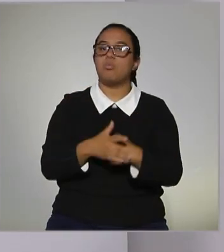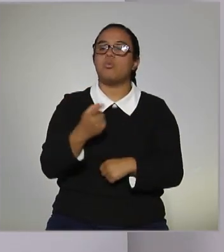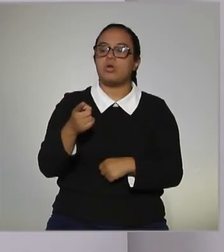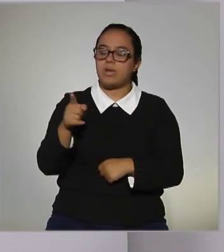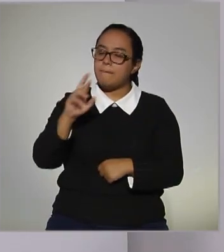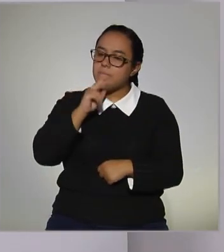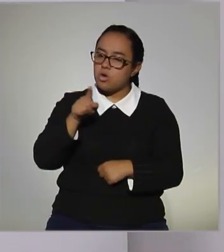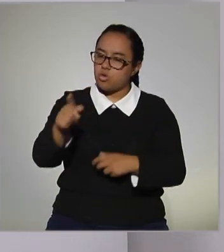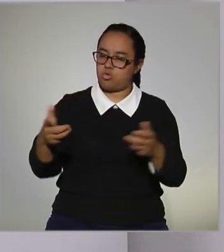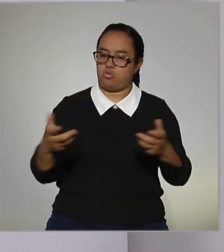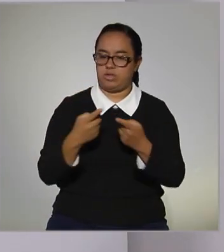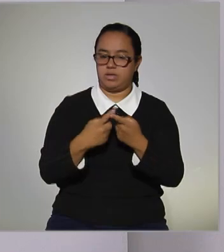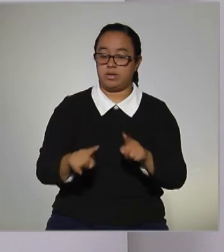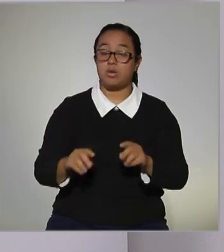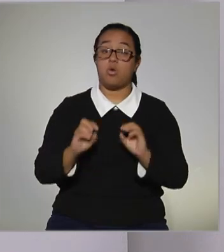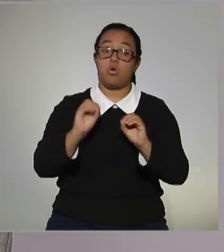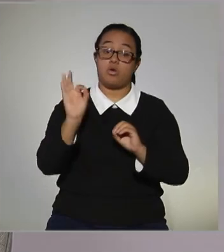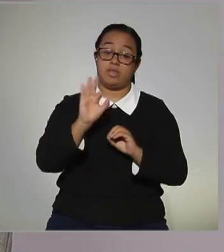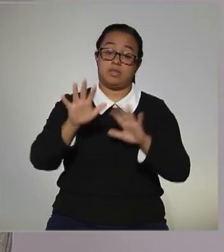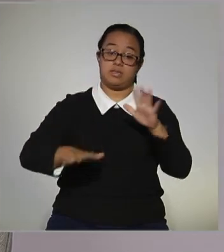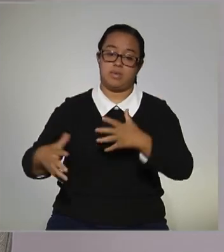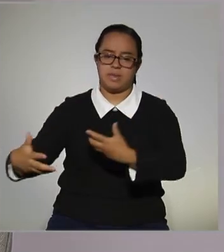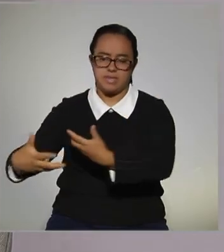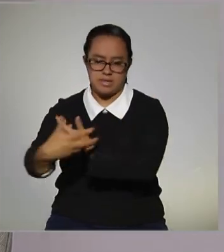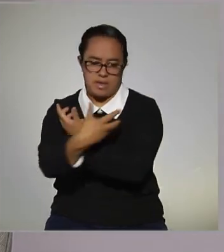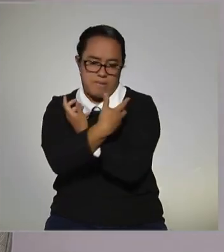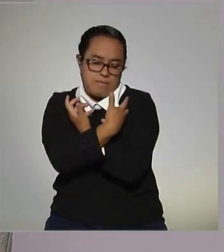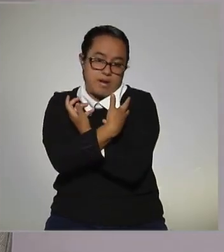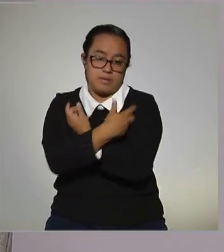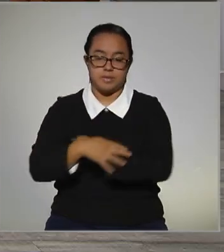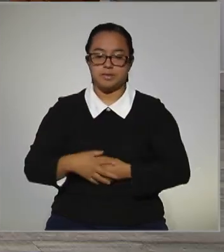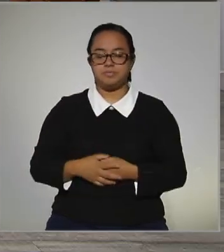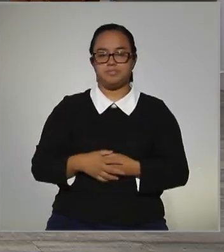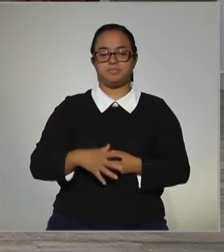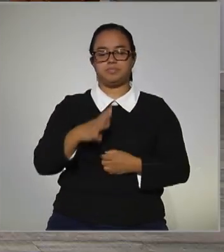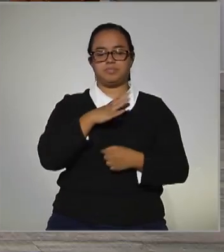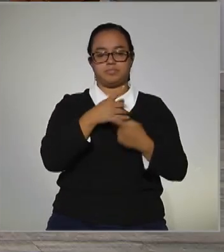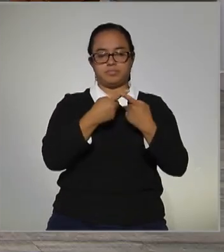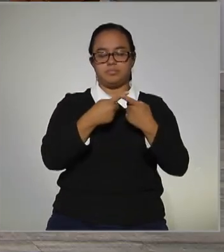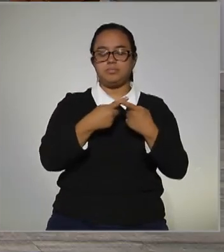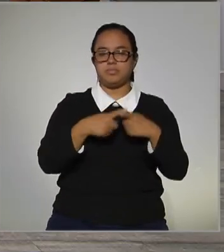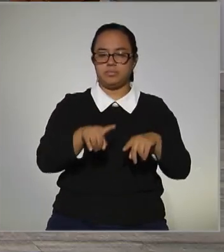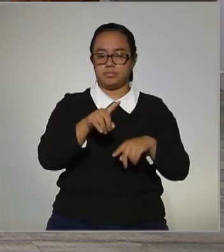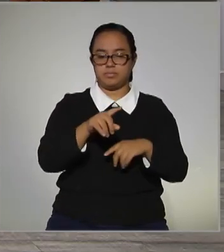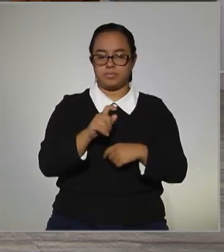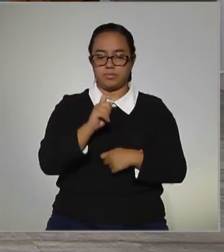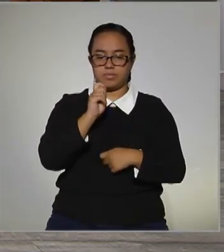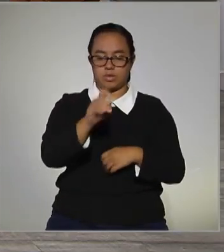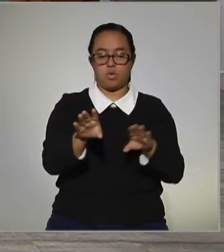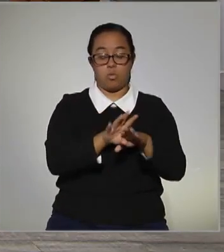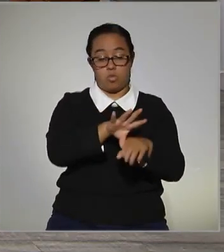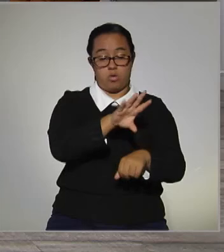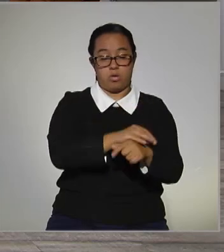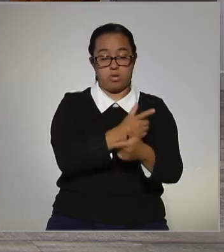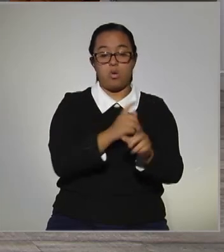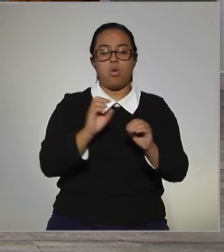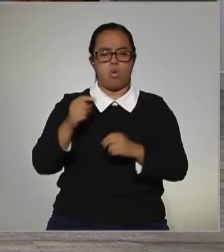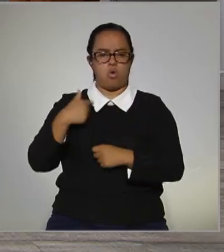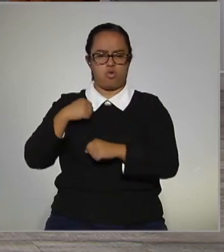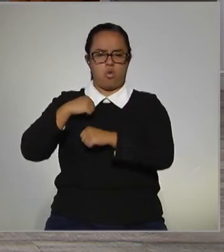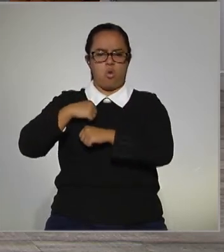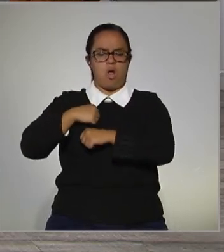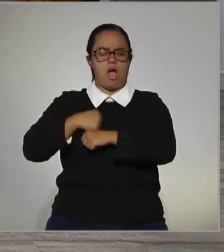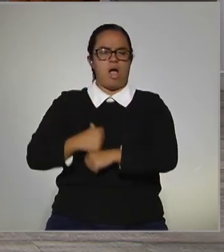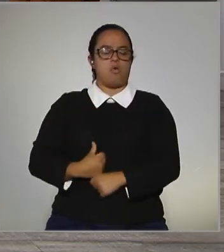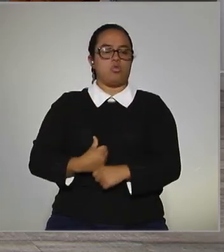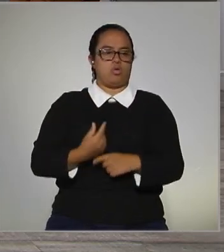diferente. A lo mejor hasta un abrazo sano. Sí, yo creo que hace ratito que hablaban de la permisividad, alguna diferencia sería, o sea, una cosa es la permisividad y otra la autoridad, ¿no? Y la